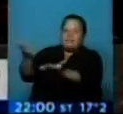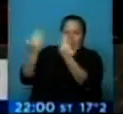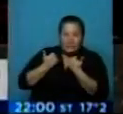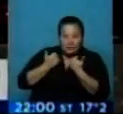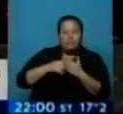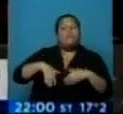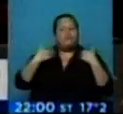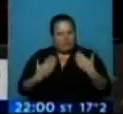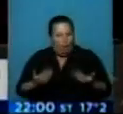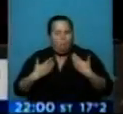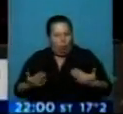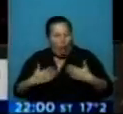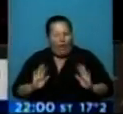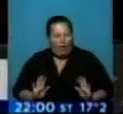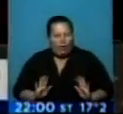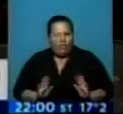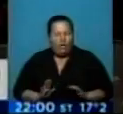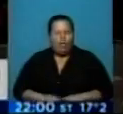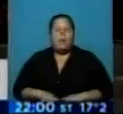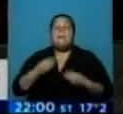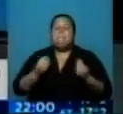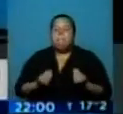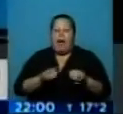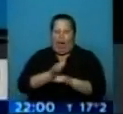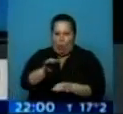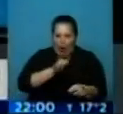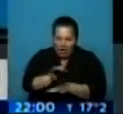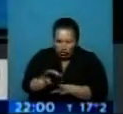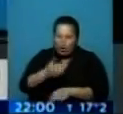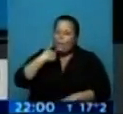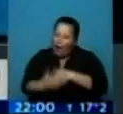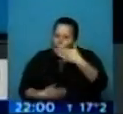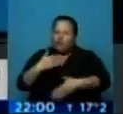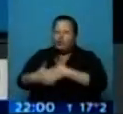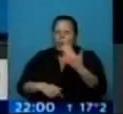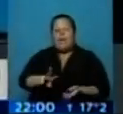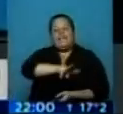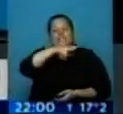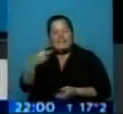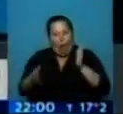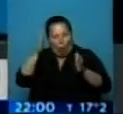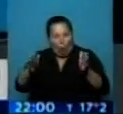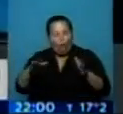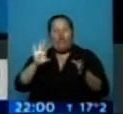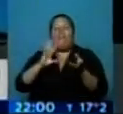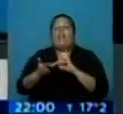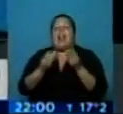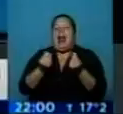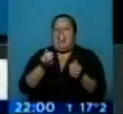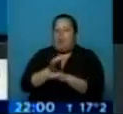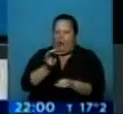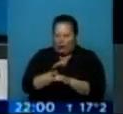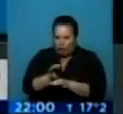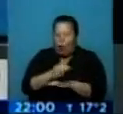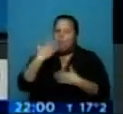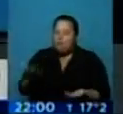dadas todas las condiciones. En materia educativa vamos a avanzar en la segunda etapa, la calidad educativa. Por